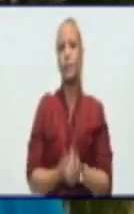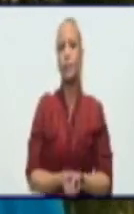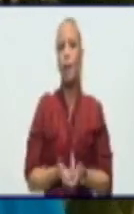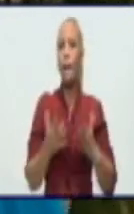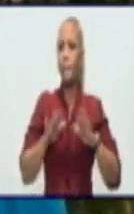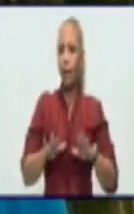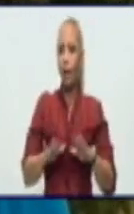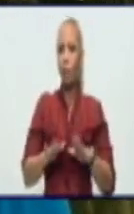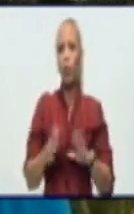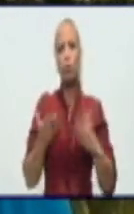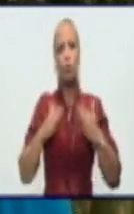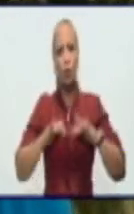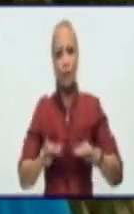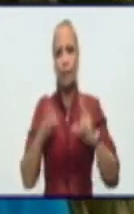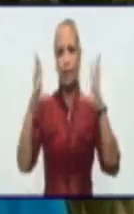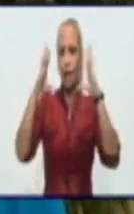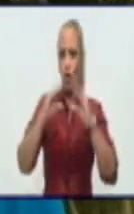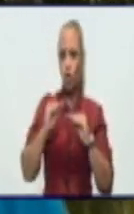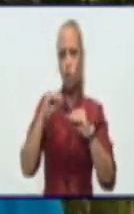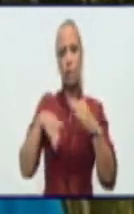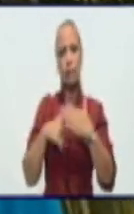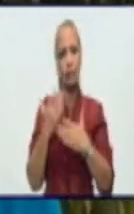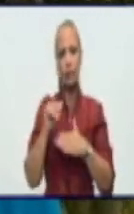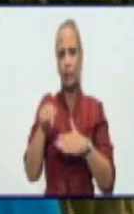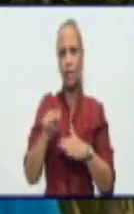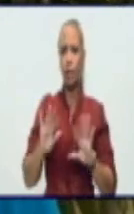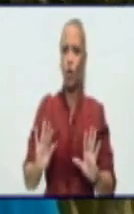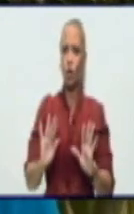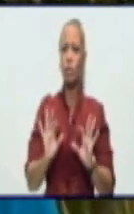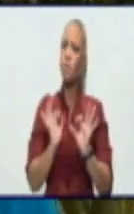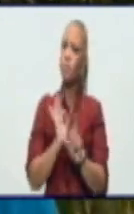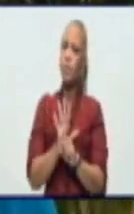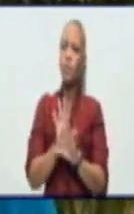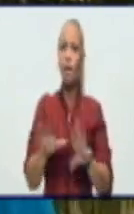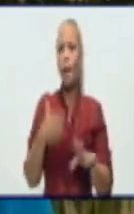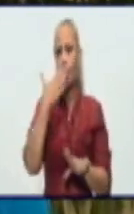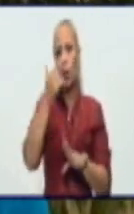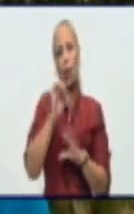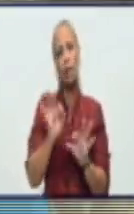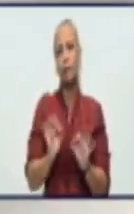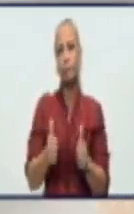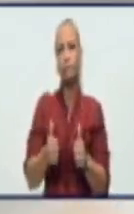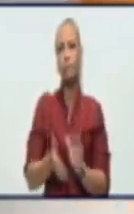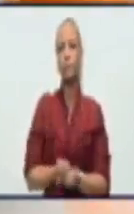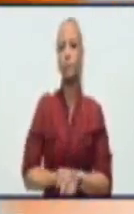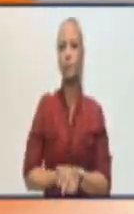durante la noche del día de hoy, que a partir de hoy empieza a mejorar en algo la situación del sistema.